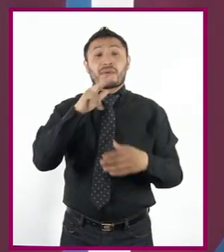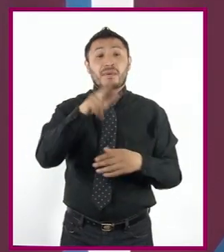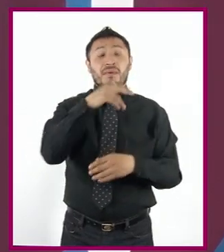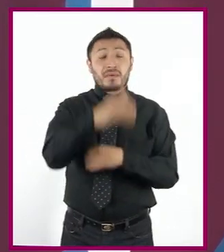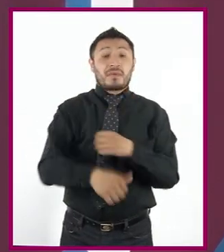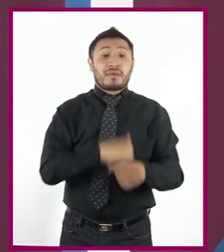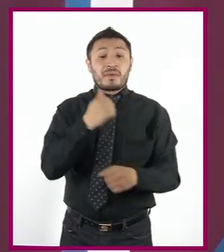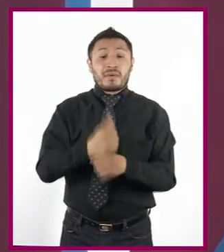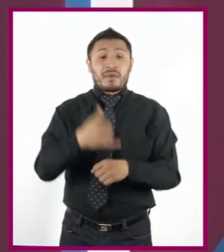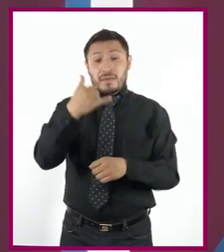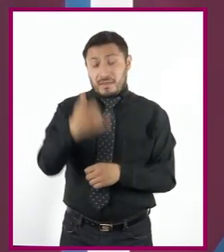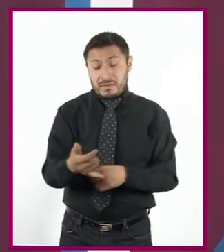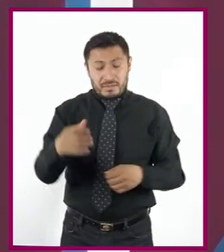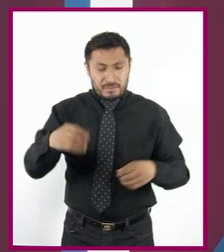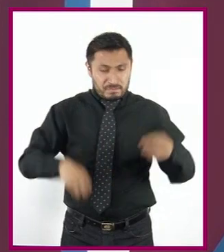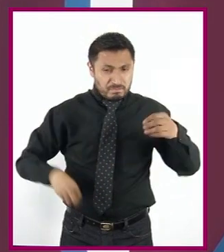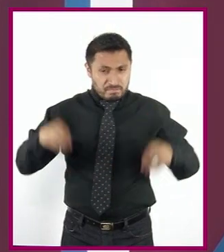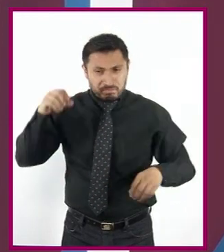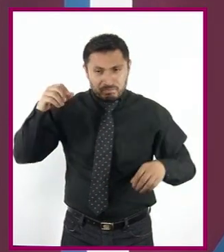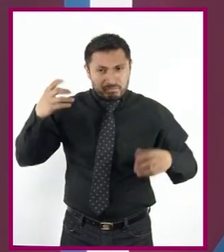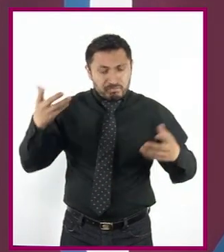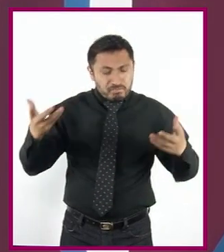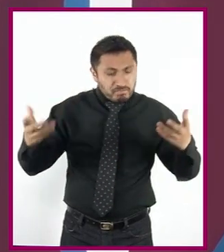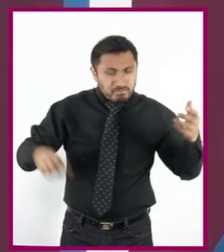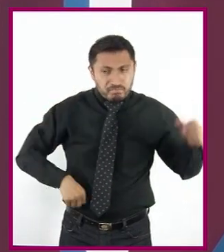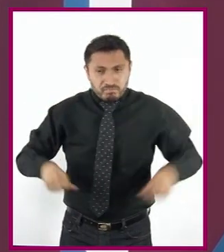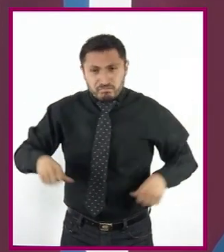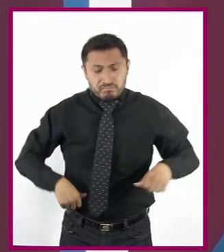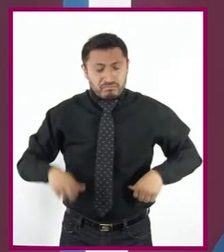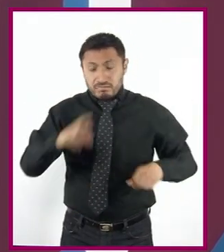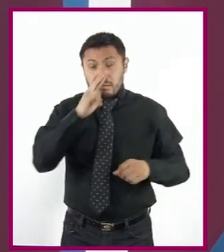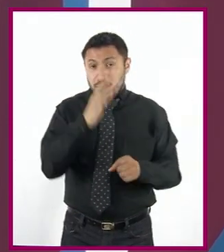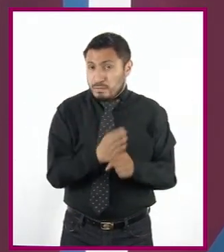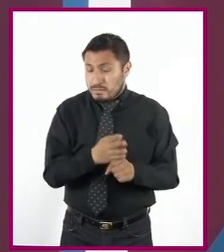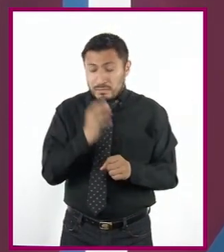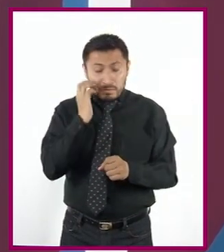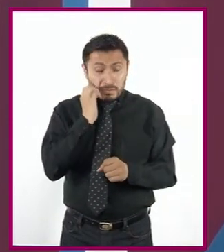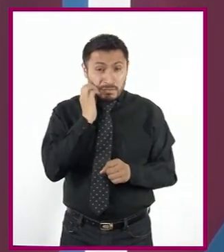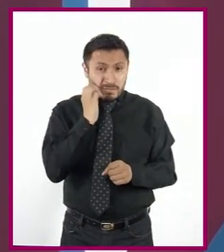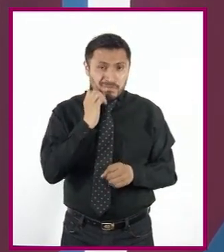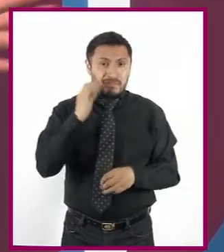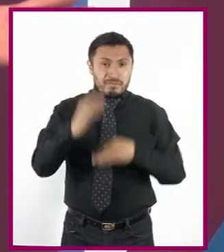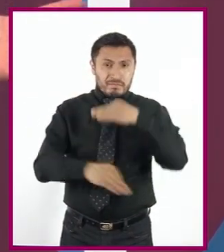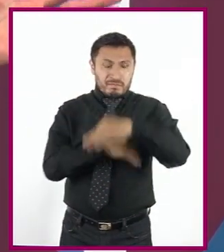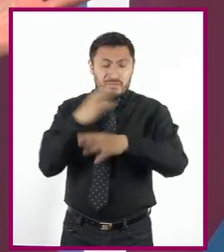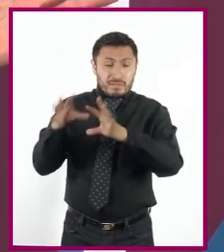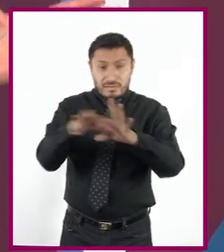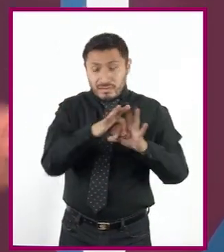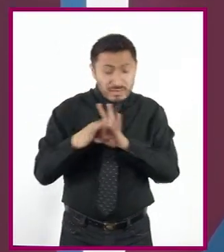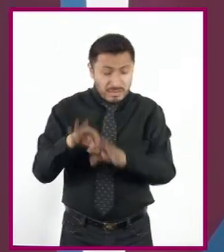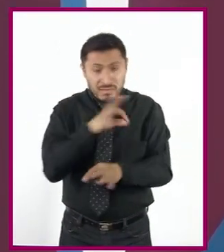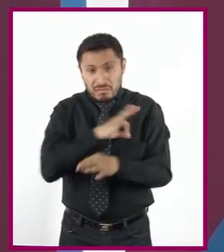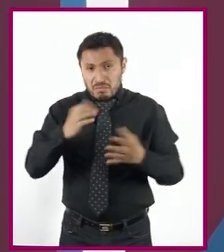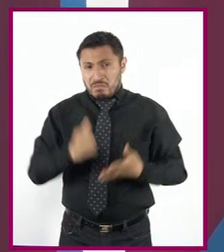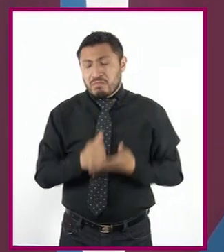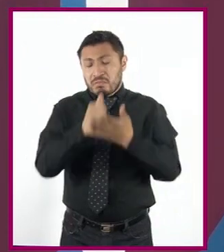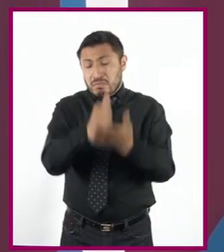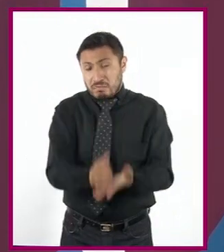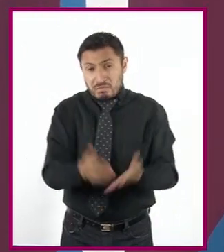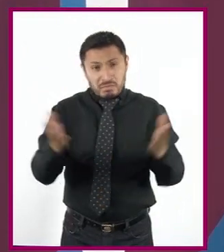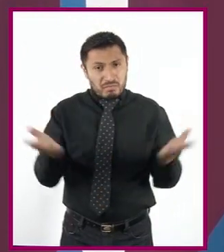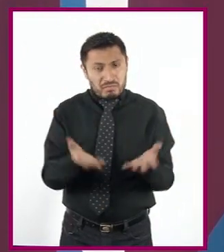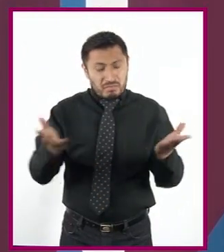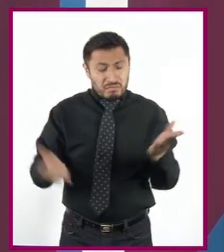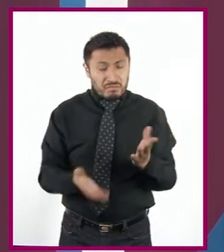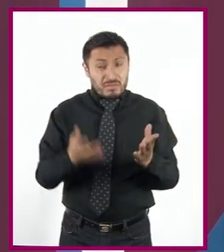años y actuar como ciudadanas y ciudadanos responsables. Entre todas y todos podemos contribuir a la